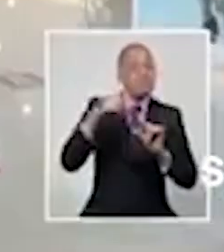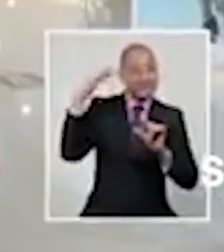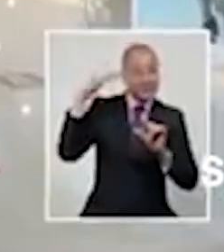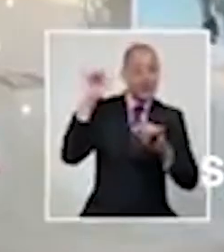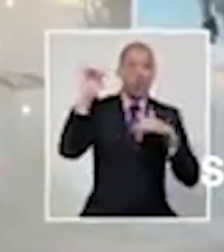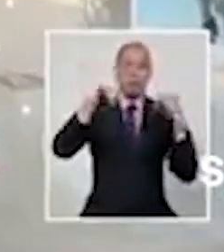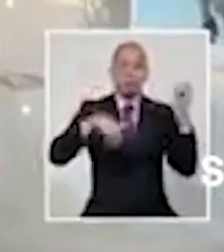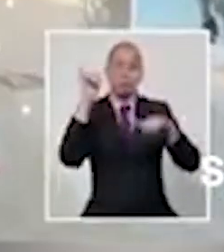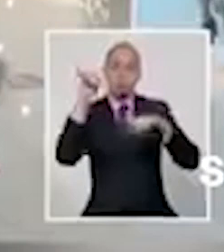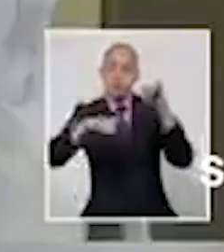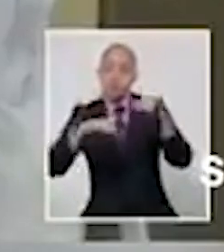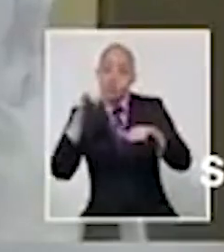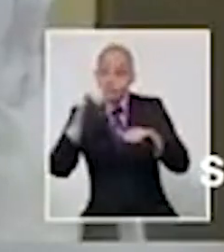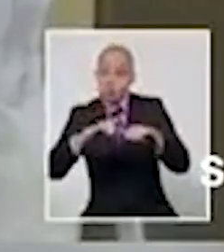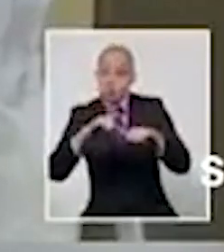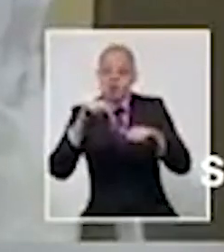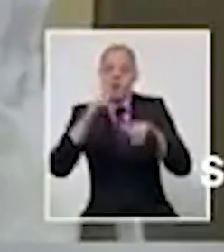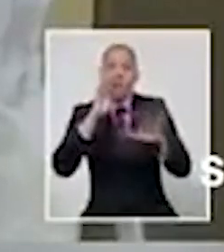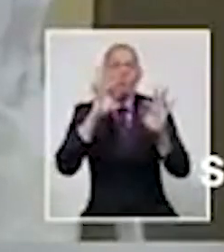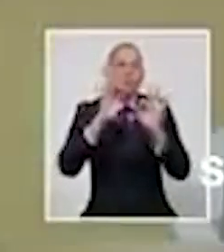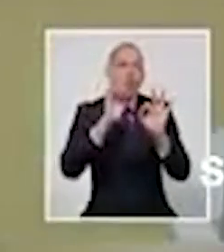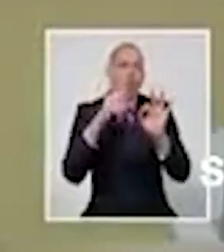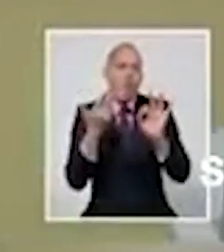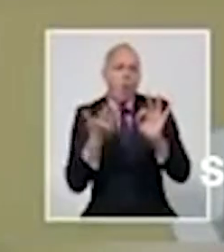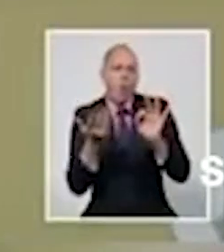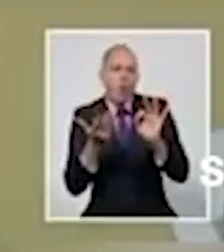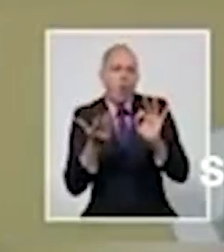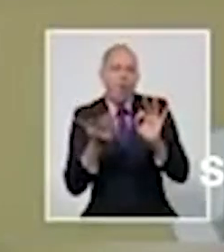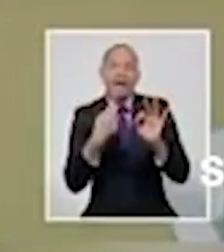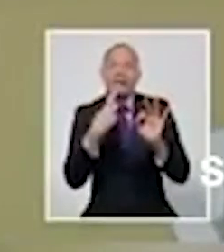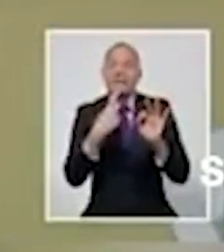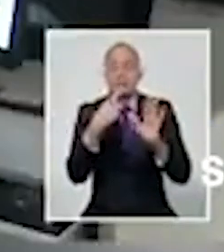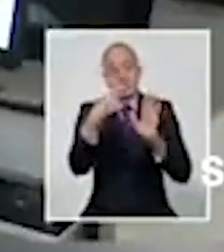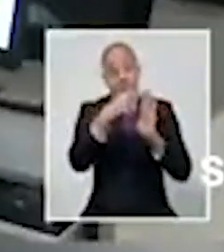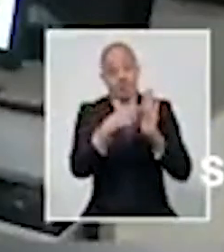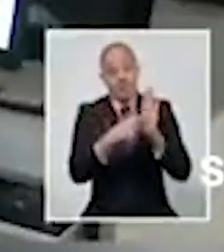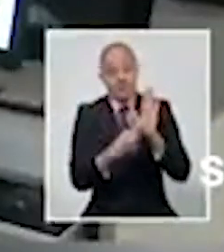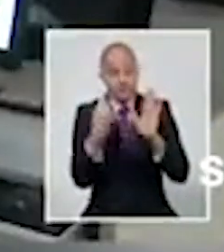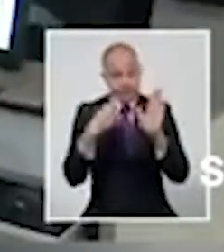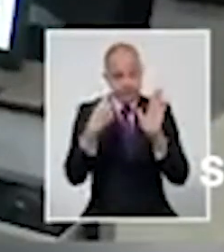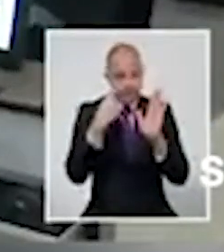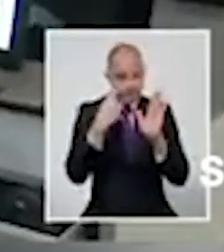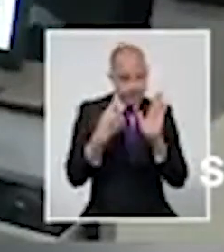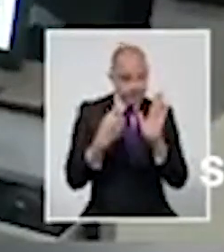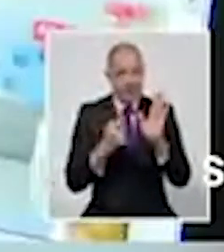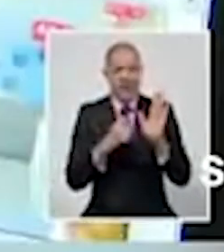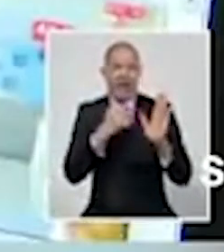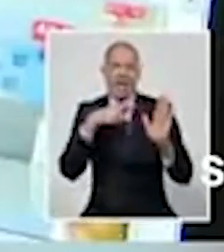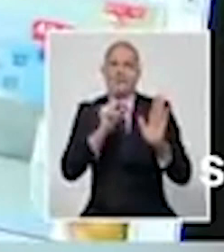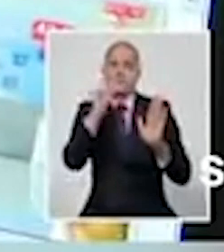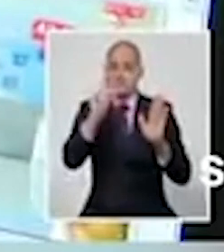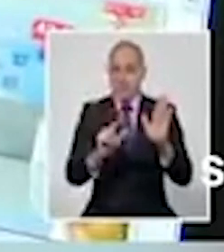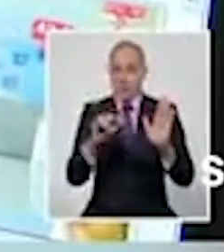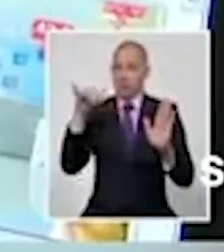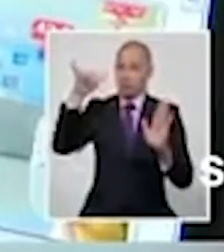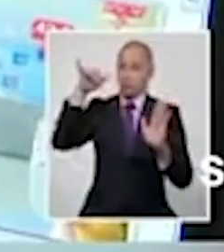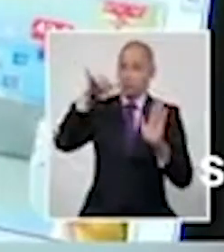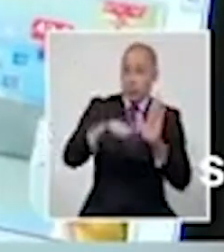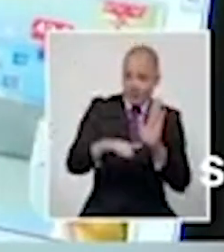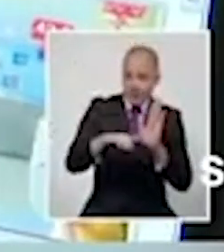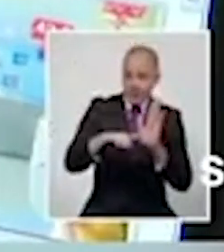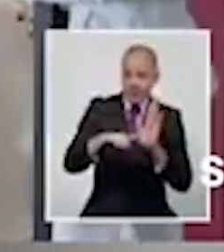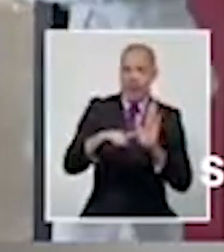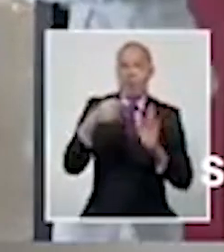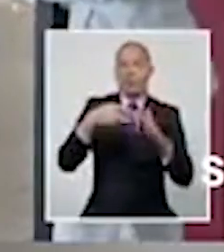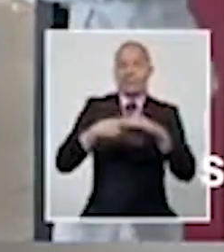esas personas que tienen confusiones en cuba siguen cerrados siguen limitados los vuelos sigue ha limitado los vuelos desde